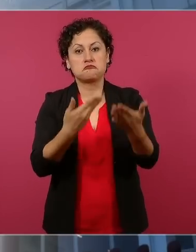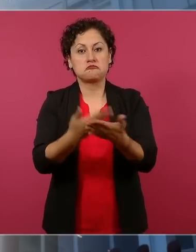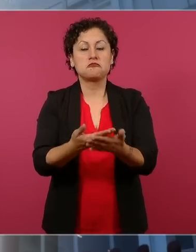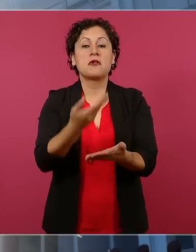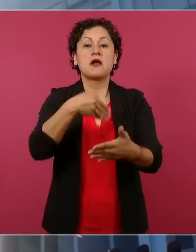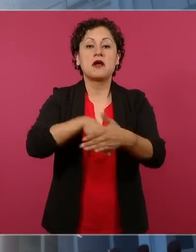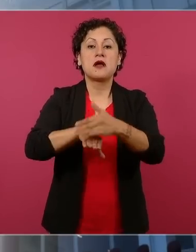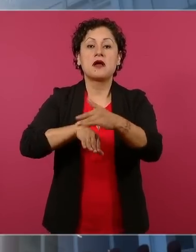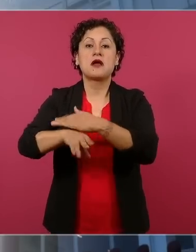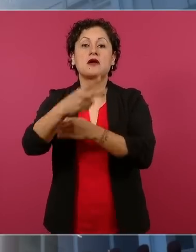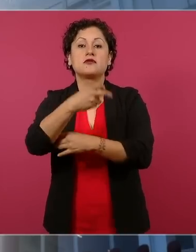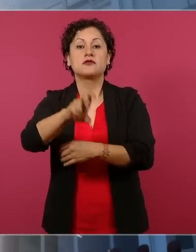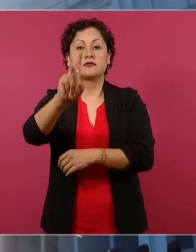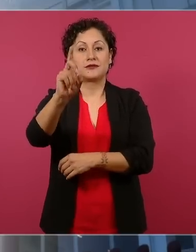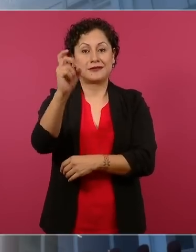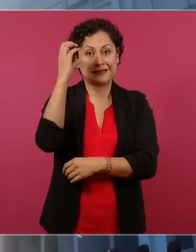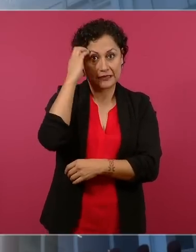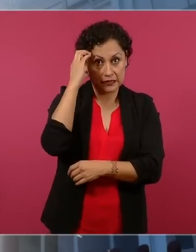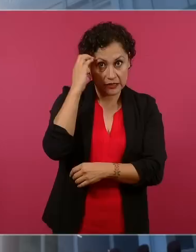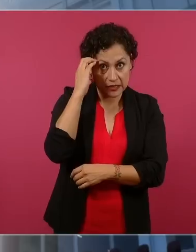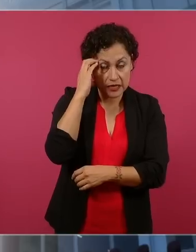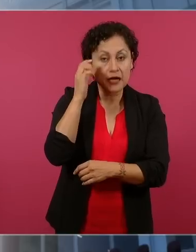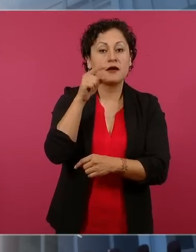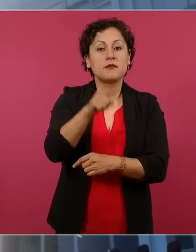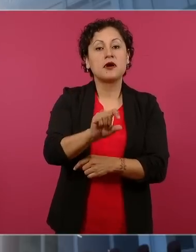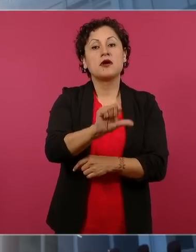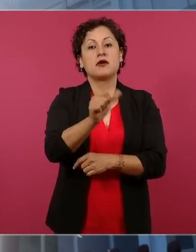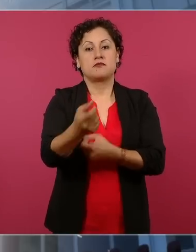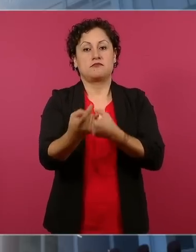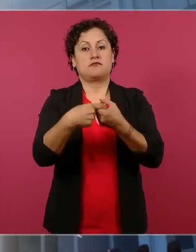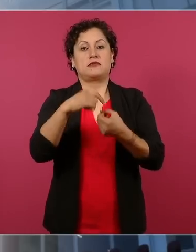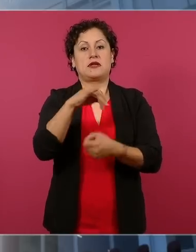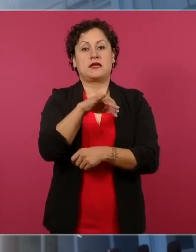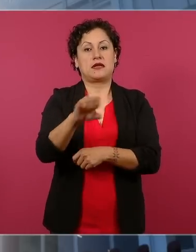camas y también el IMSS Bienestar puso en operaciones otro